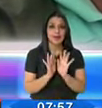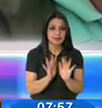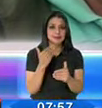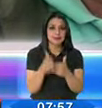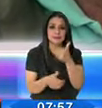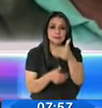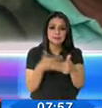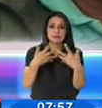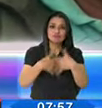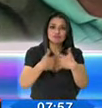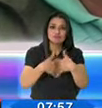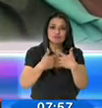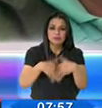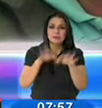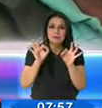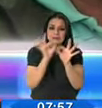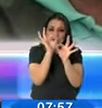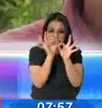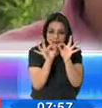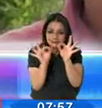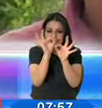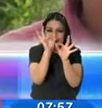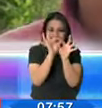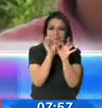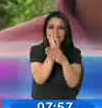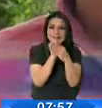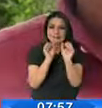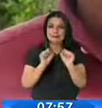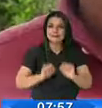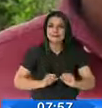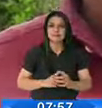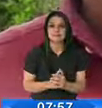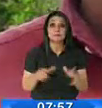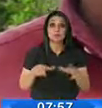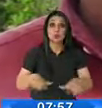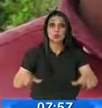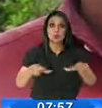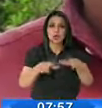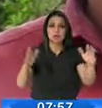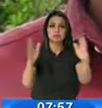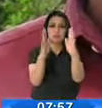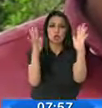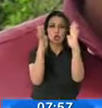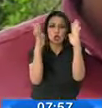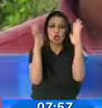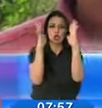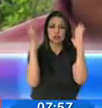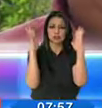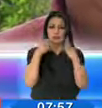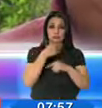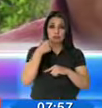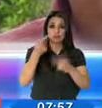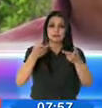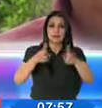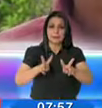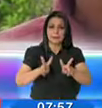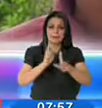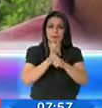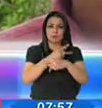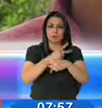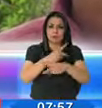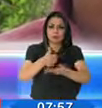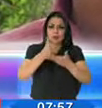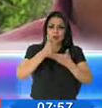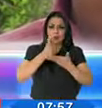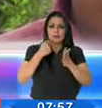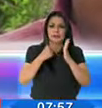hacen las abejitas, esas abejitas se las manda a procesar. Estas áreas, pues, además de eso, tienen las materias primas que ayudan